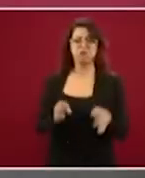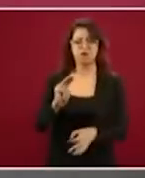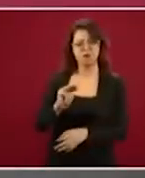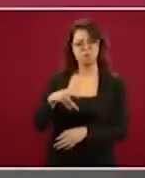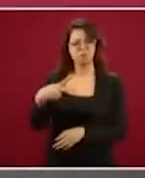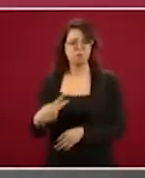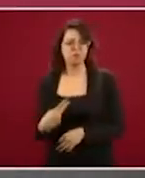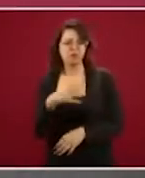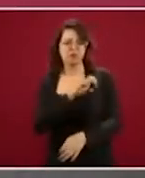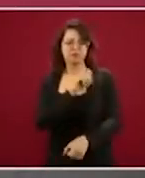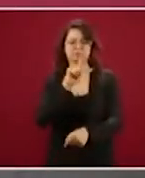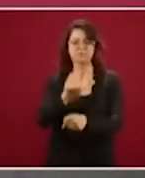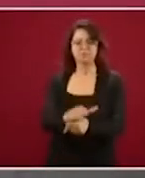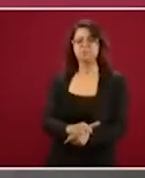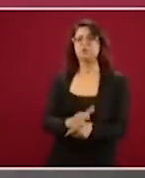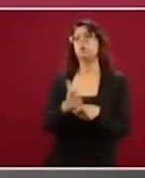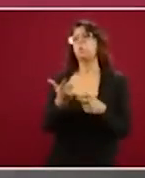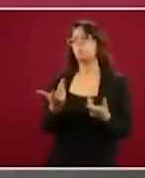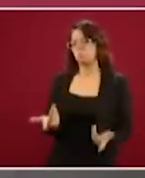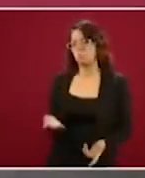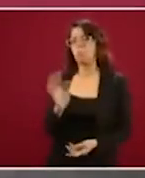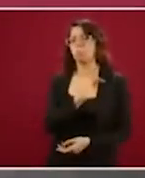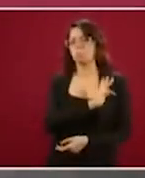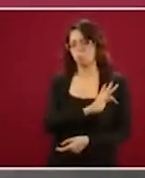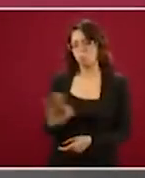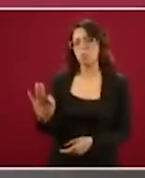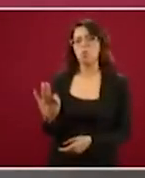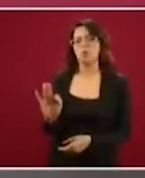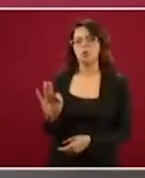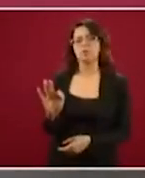verlo tanto en el ámbito